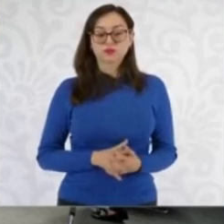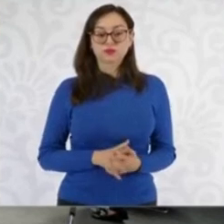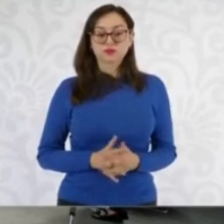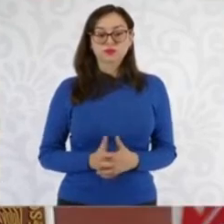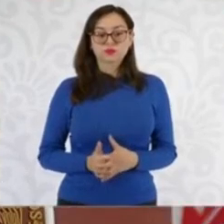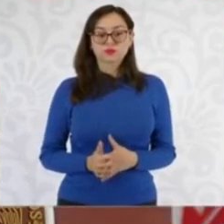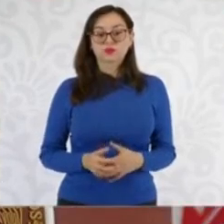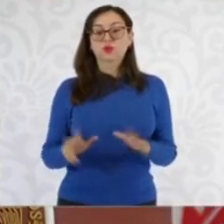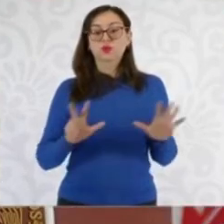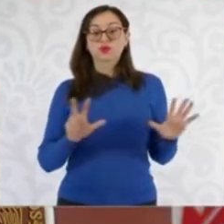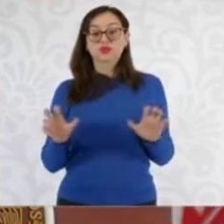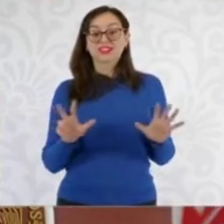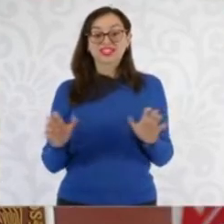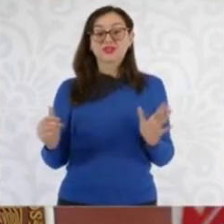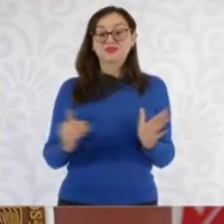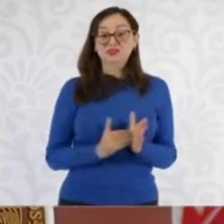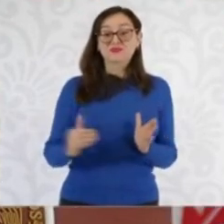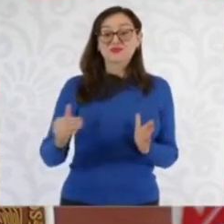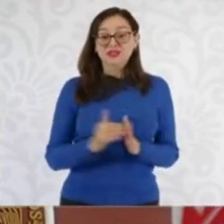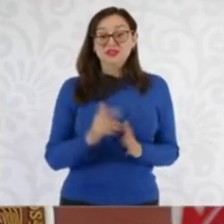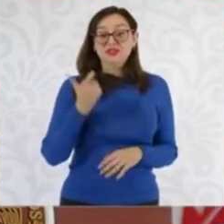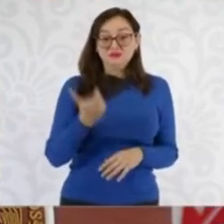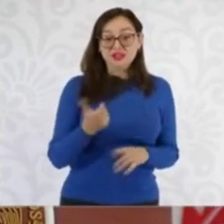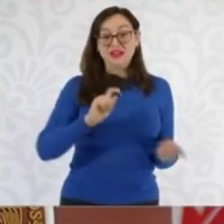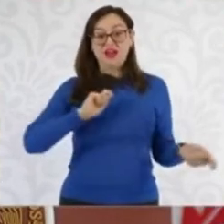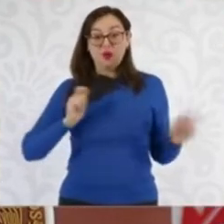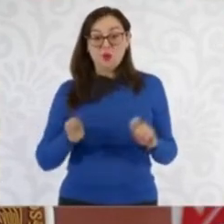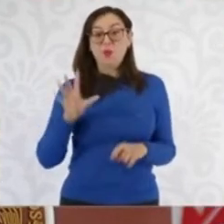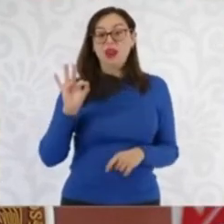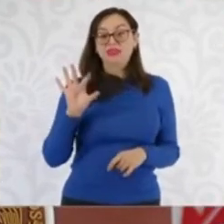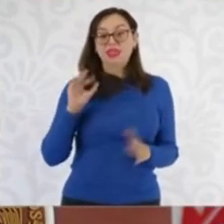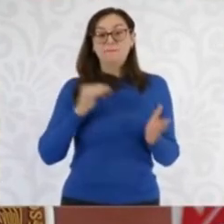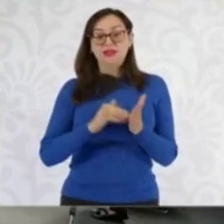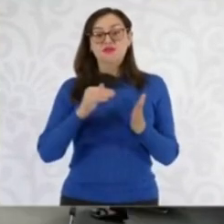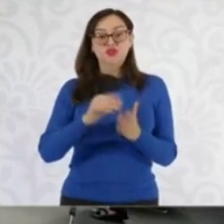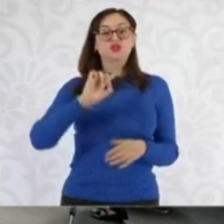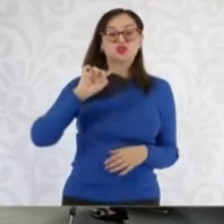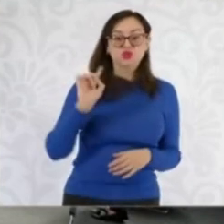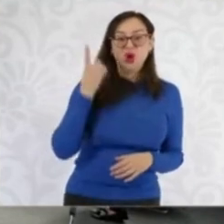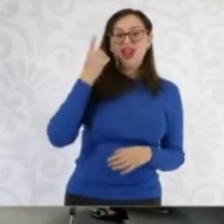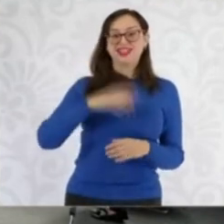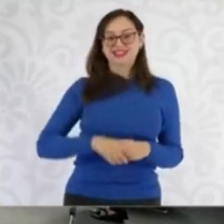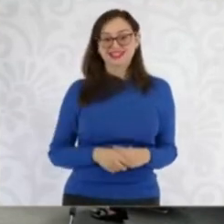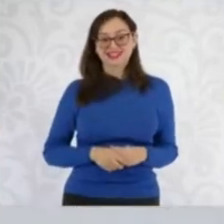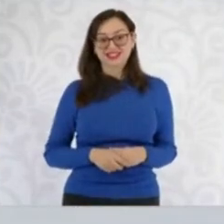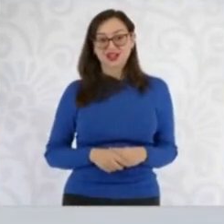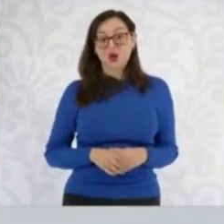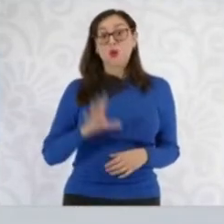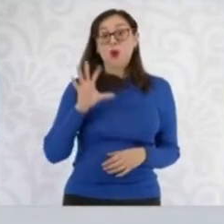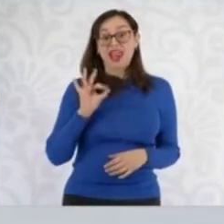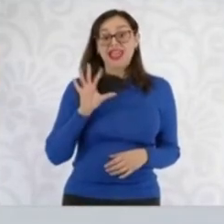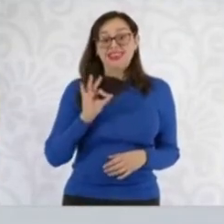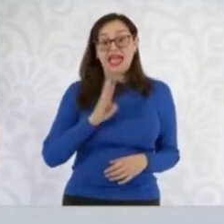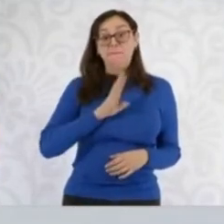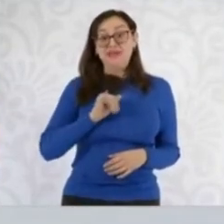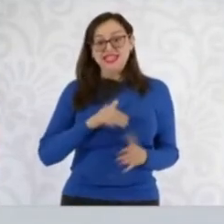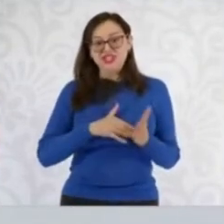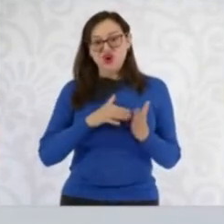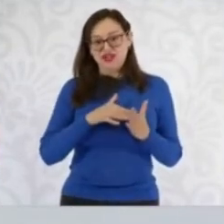800,000 millones de pesos, son 40,000 millones de dólares. O sea, 40 billones de dólares, como lo...